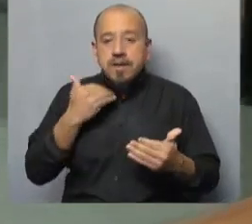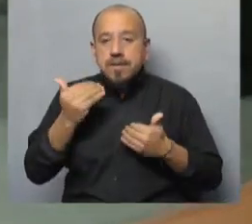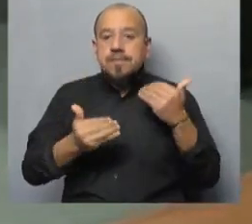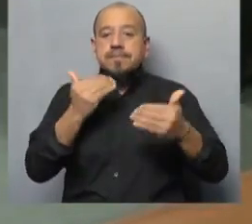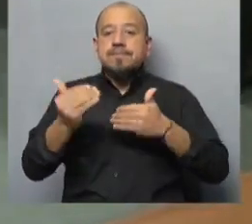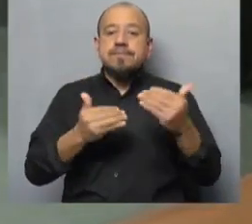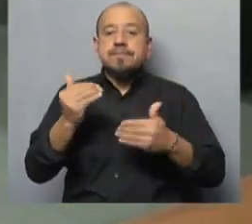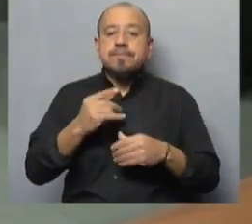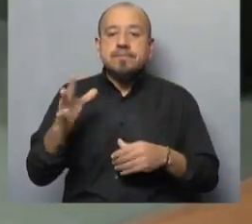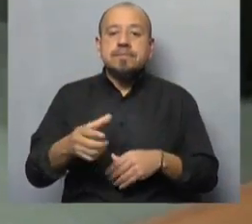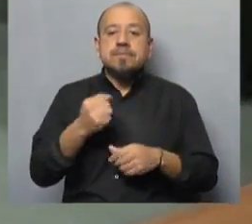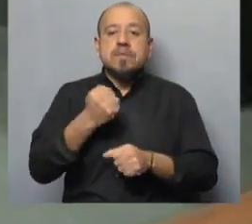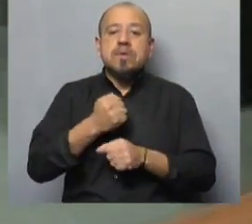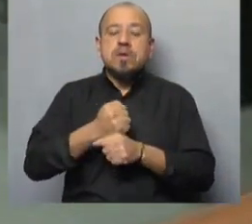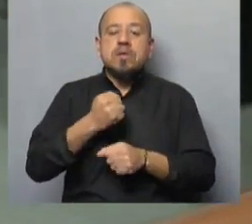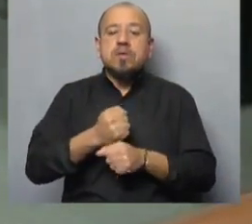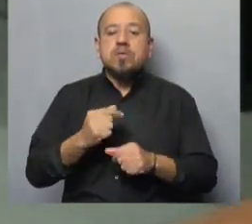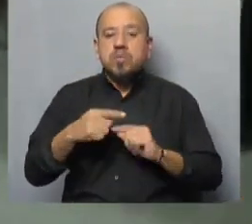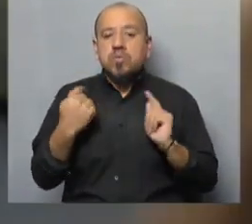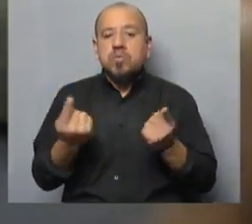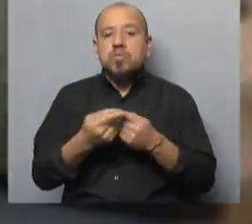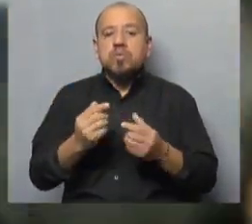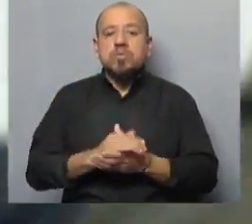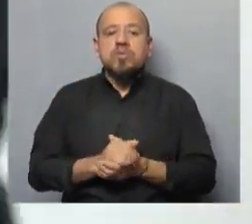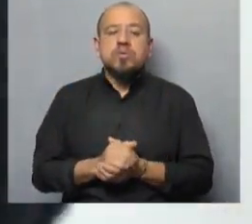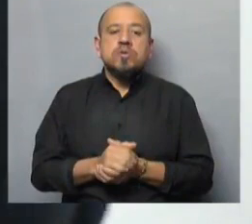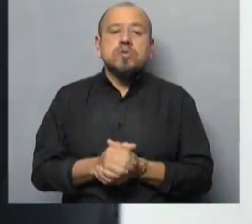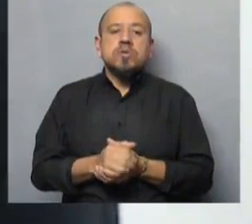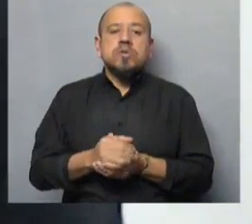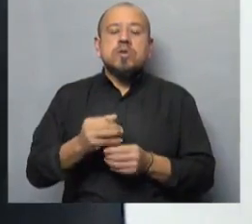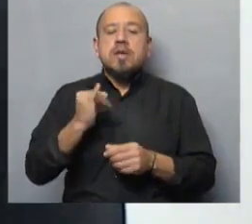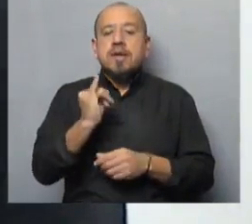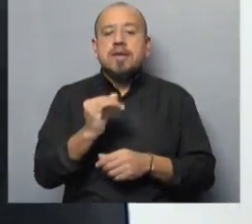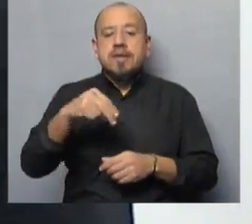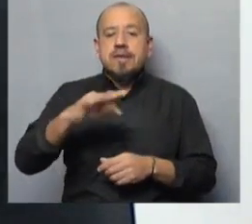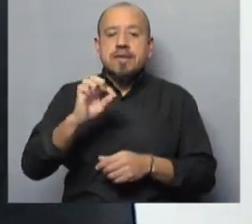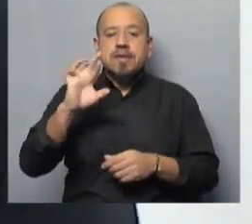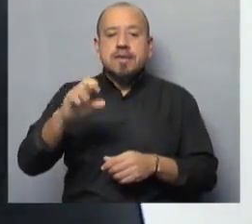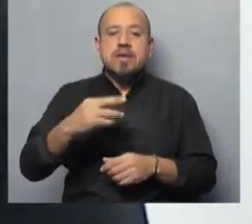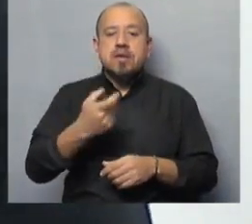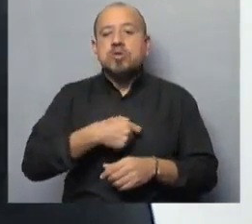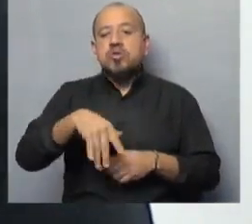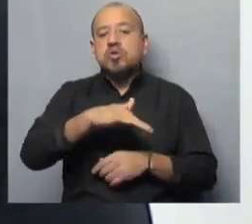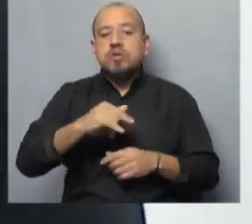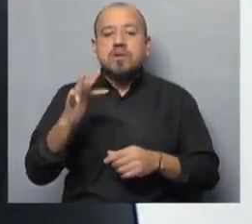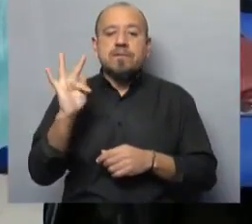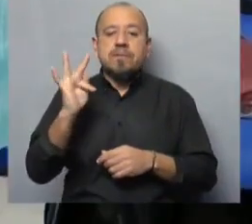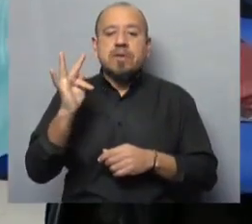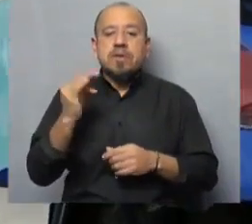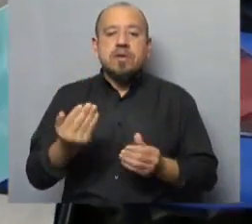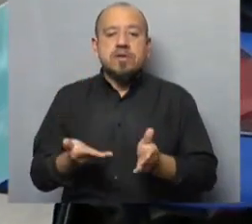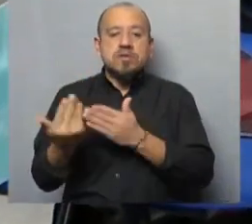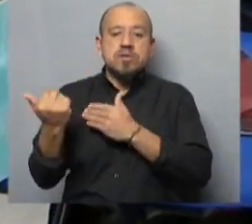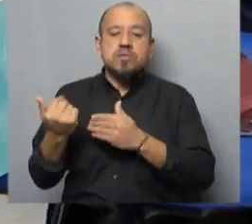para retomar los trabajos en conjunto la inter social feminista se retiró del comando de campaña del referéndum